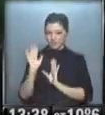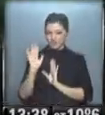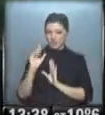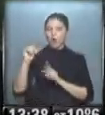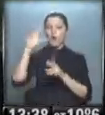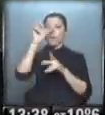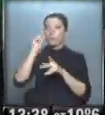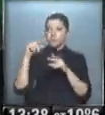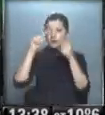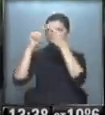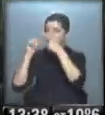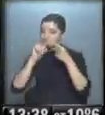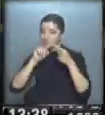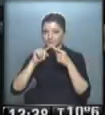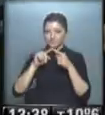el